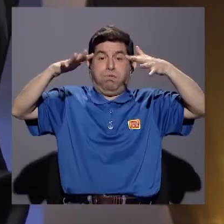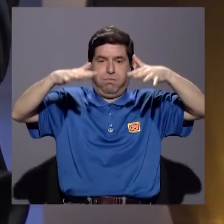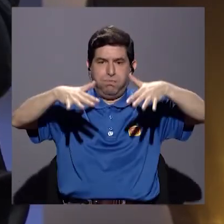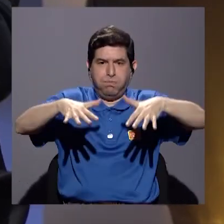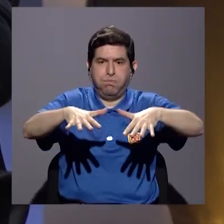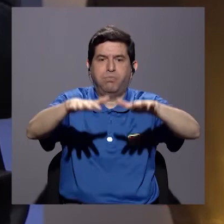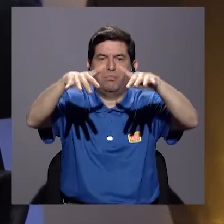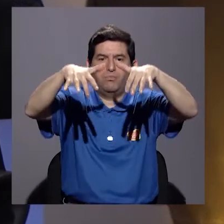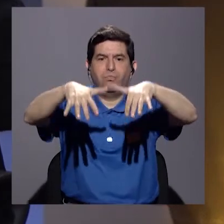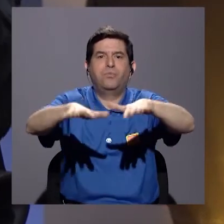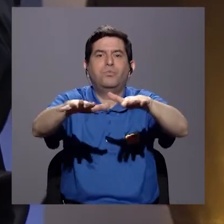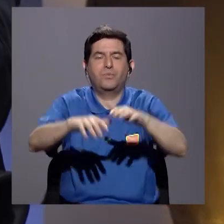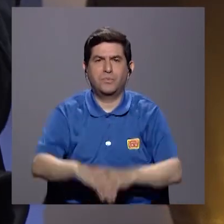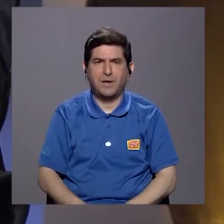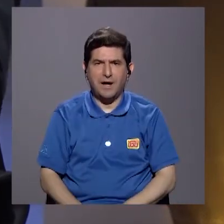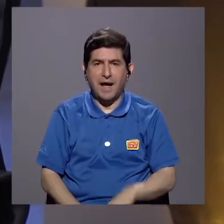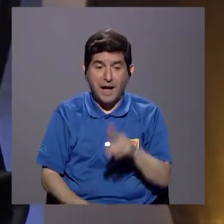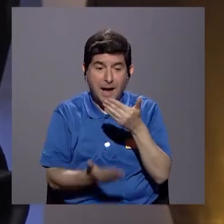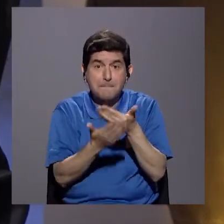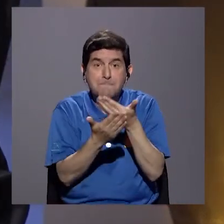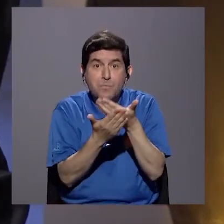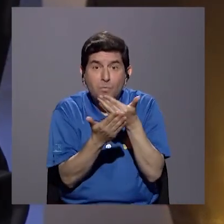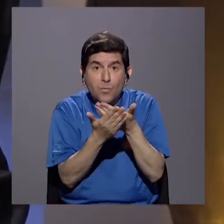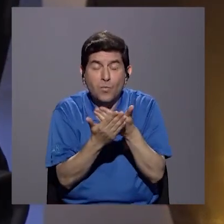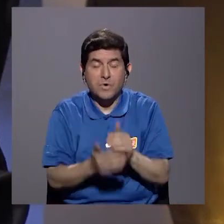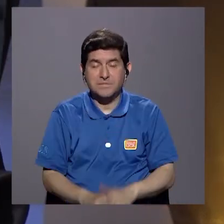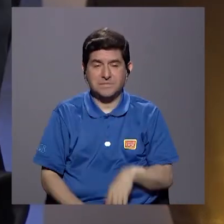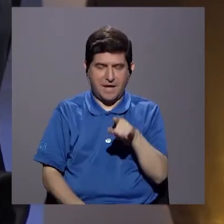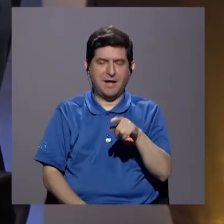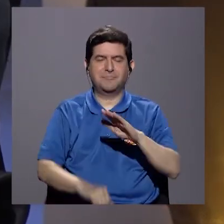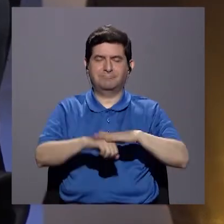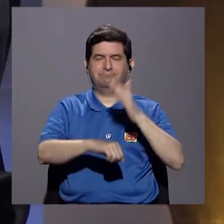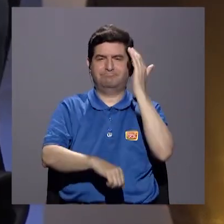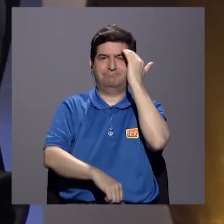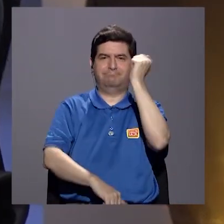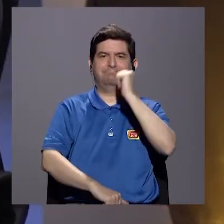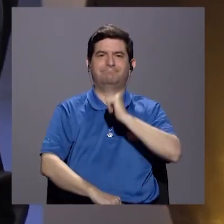podemos simular con una cantidad de información, pero la simulación nos permite hacer eso.